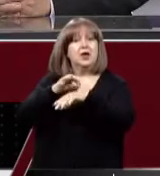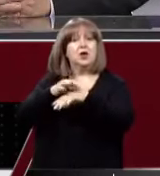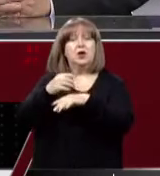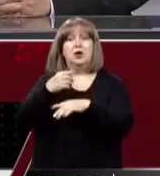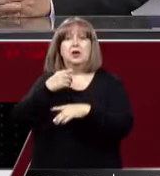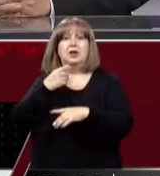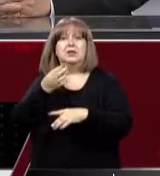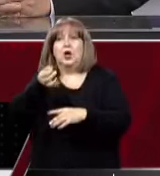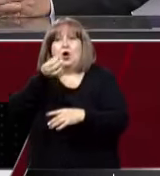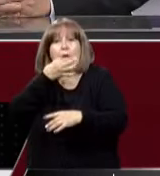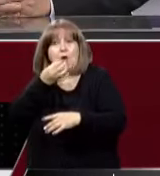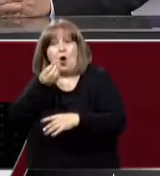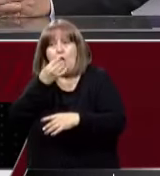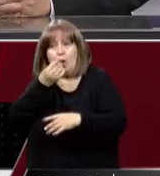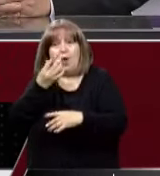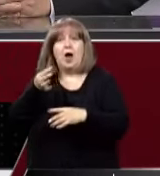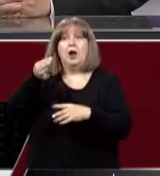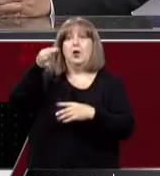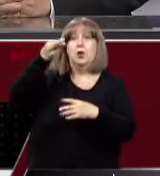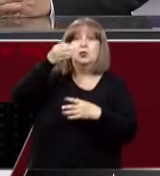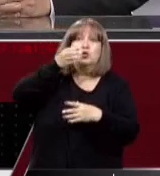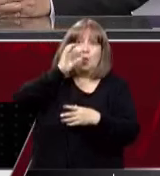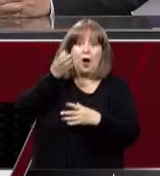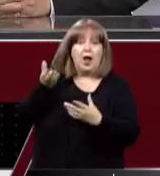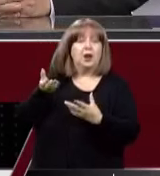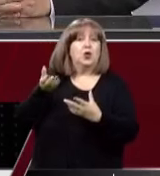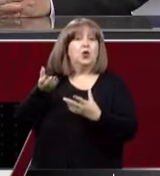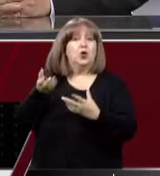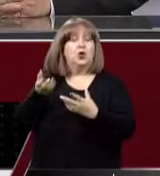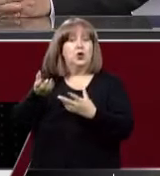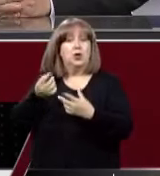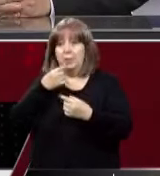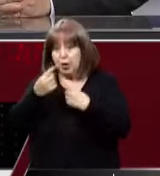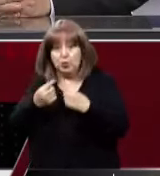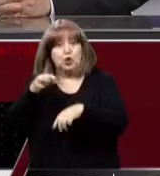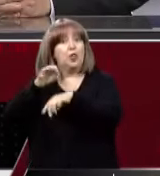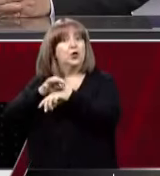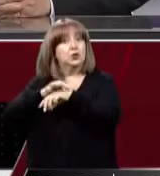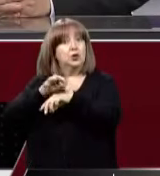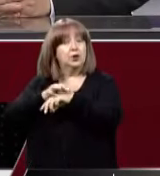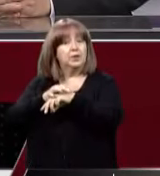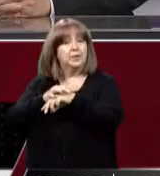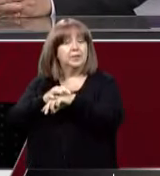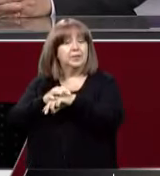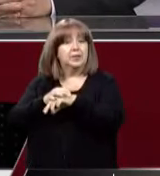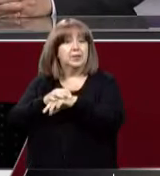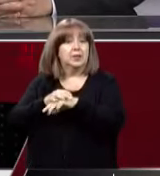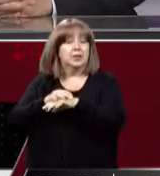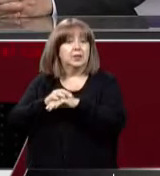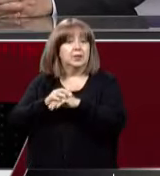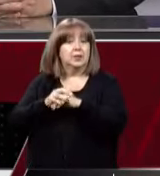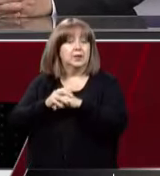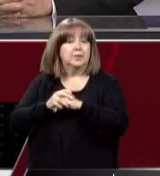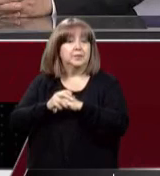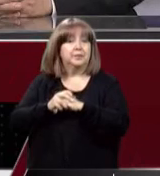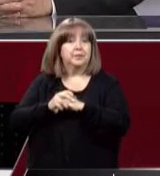si el niño había ingerido algo, algo que pudiera presuponer que esto había sido causa de lo que hoy se está investigando, por ejemplo.